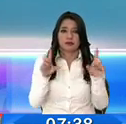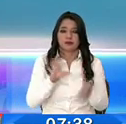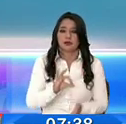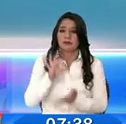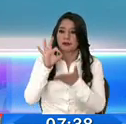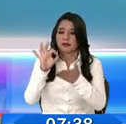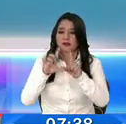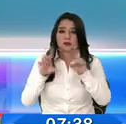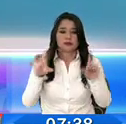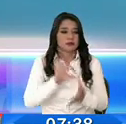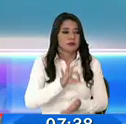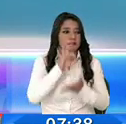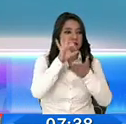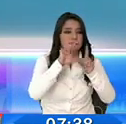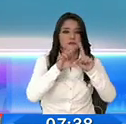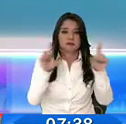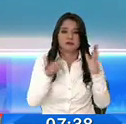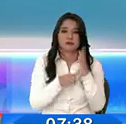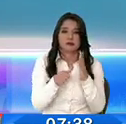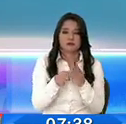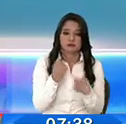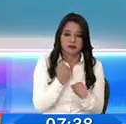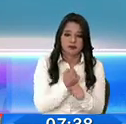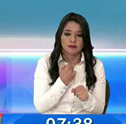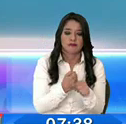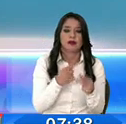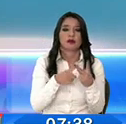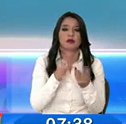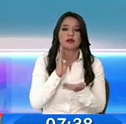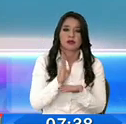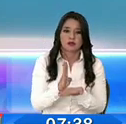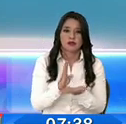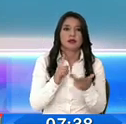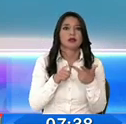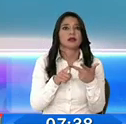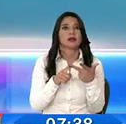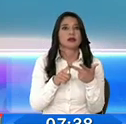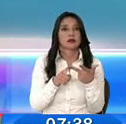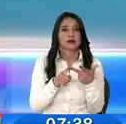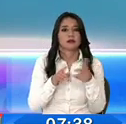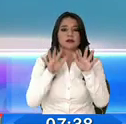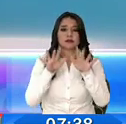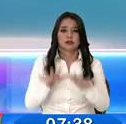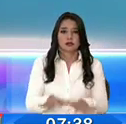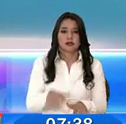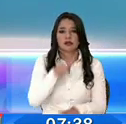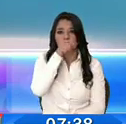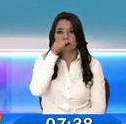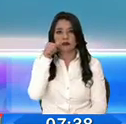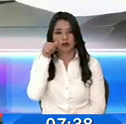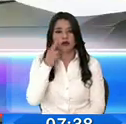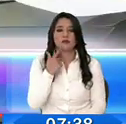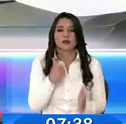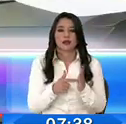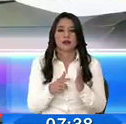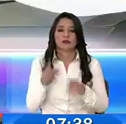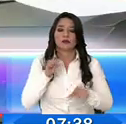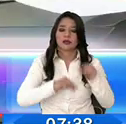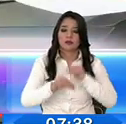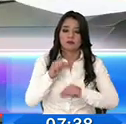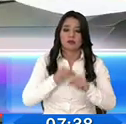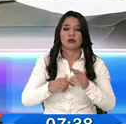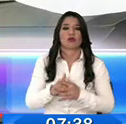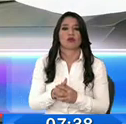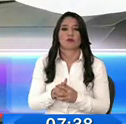bueno tenemos ministerio de trabajo tenemos y es tenemos la secretaria de drogas aquel que hacemos el efecto químico